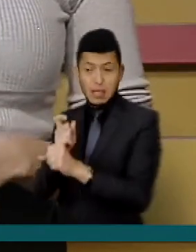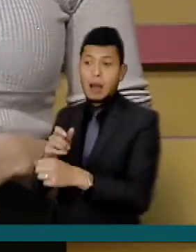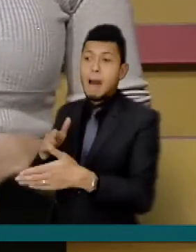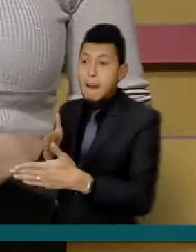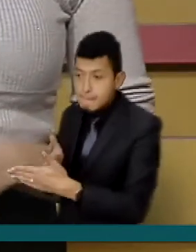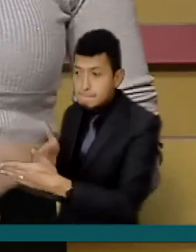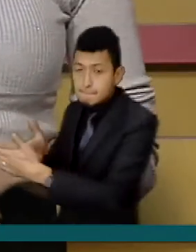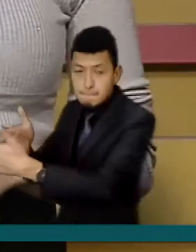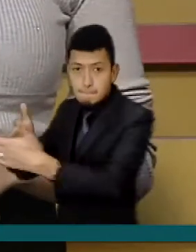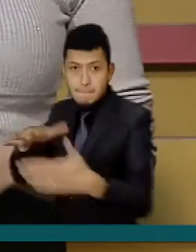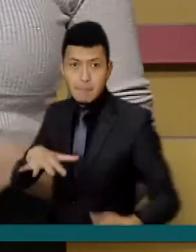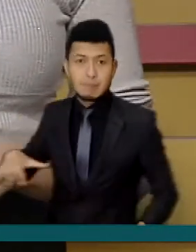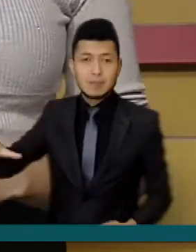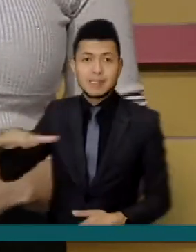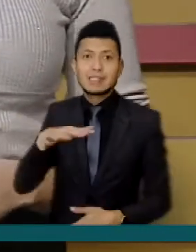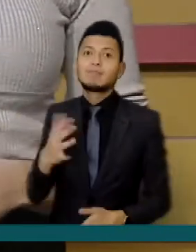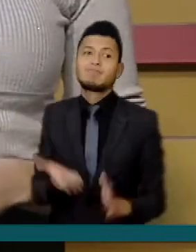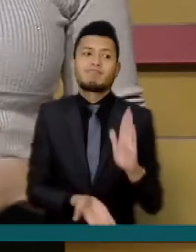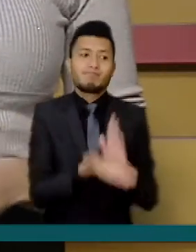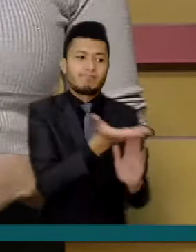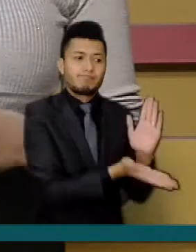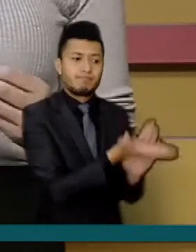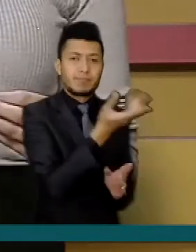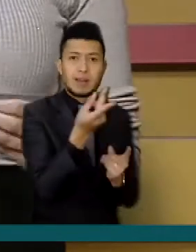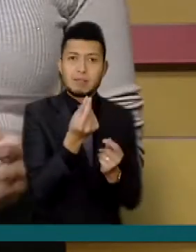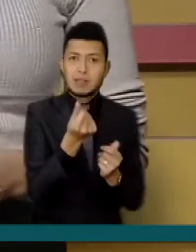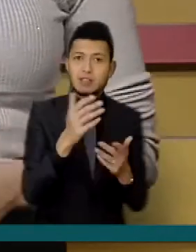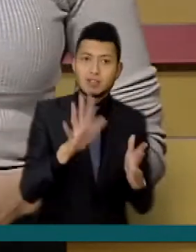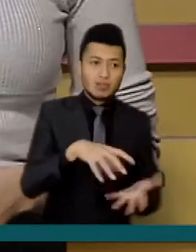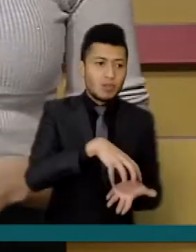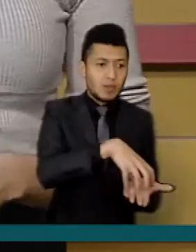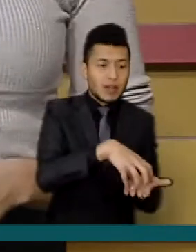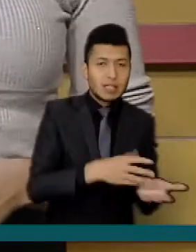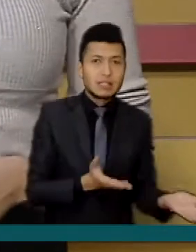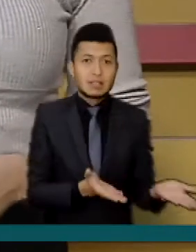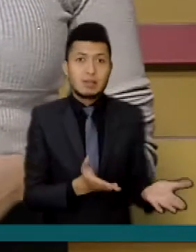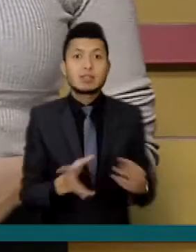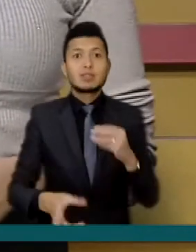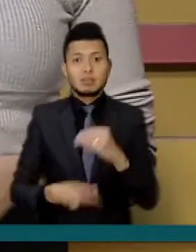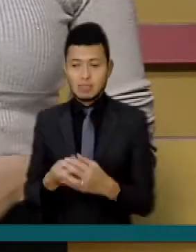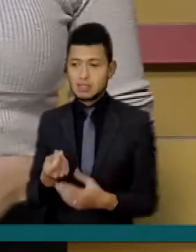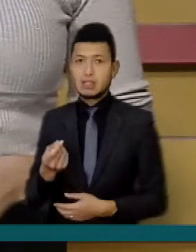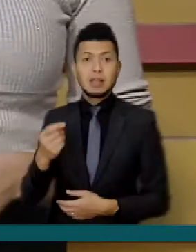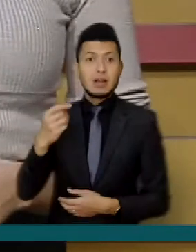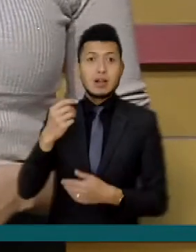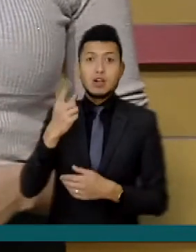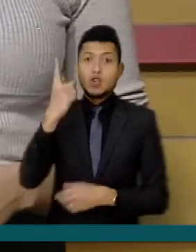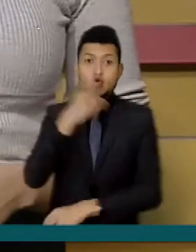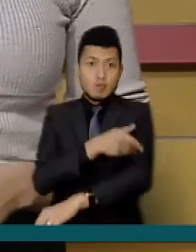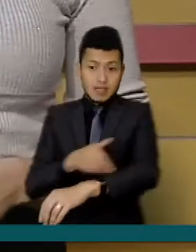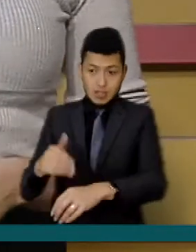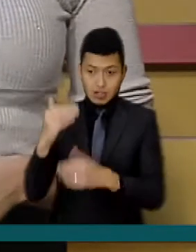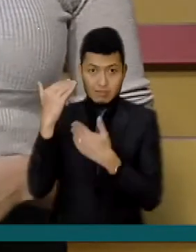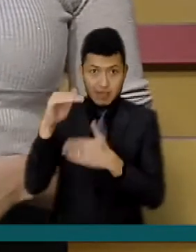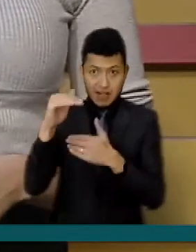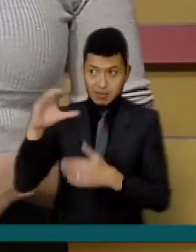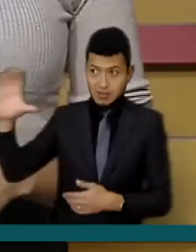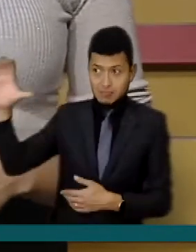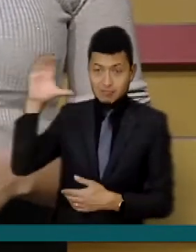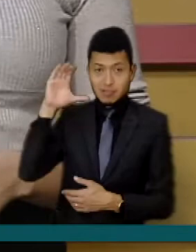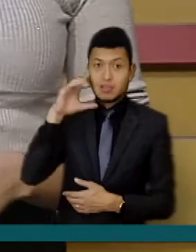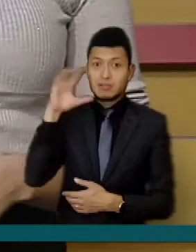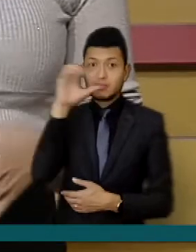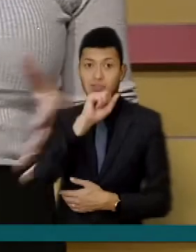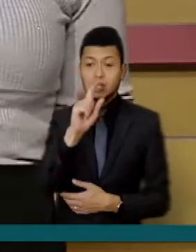pasado han aumentado los precios de los distintos bienes y servicios. También el incremento del salario mínimo a 1 millón de pesos hizo que,